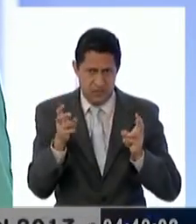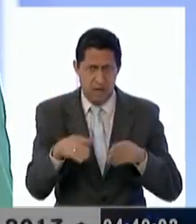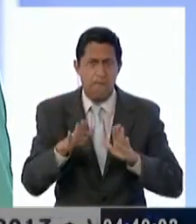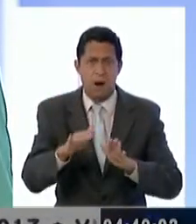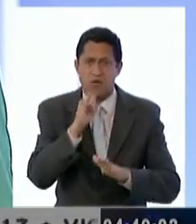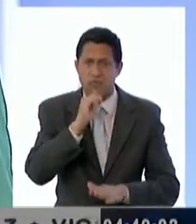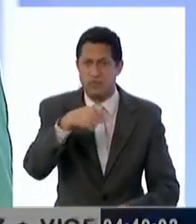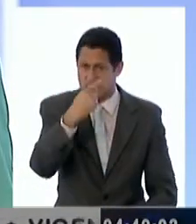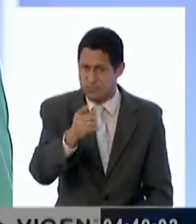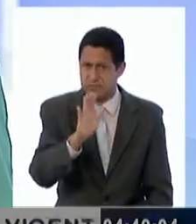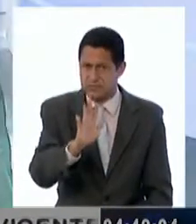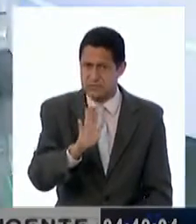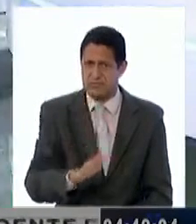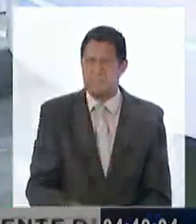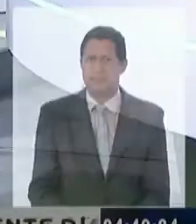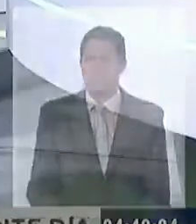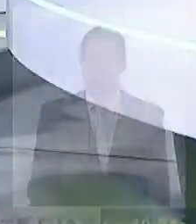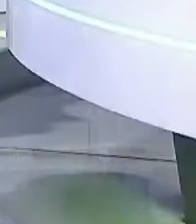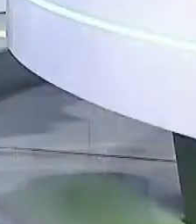pausa y regresamos